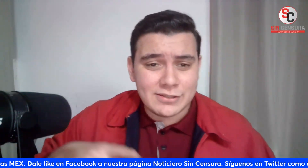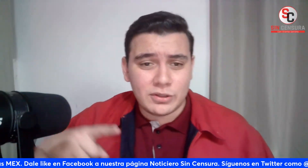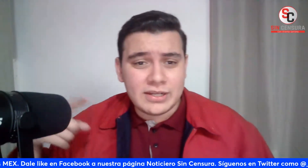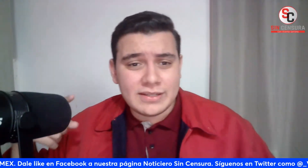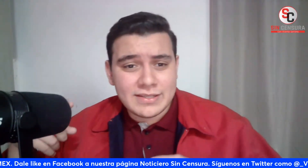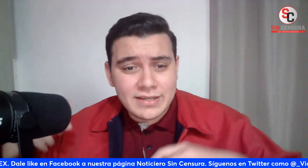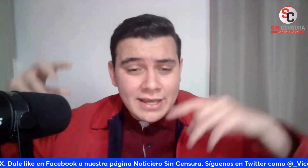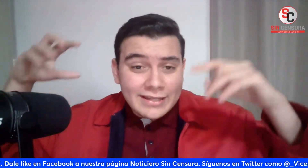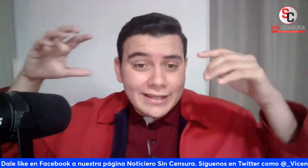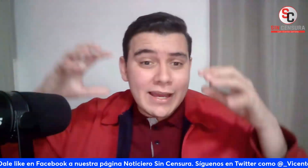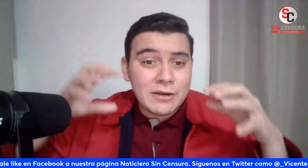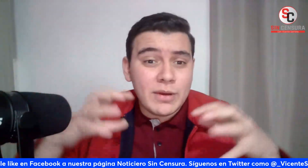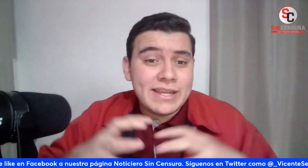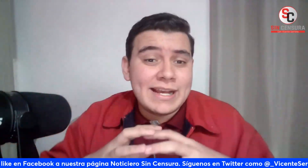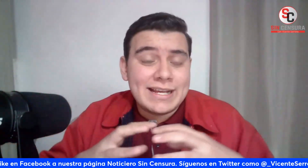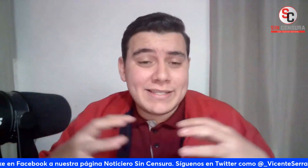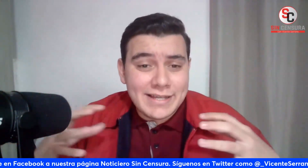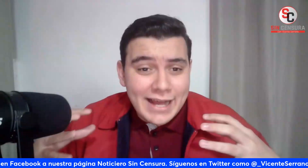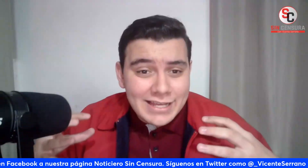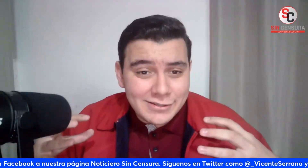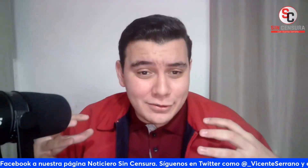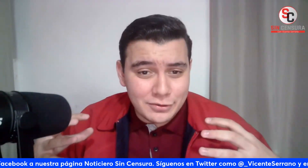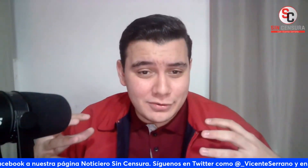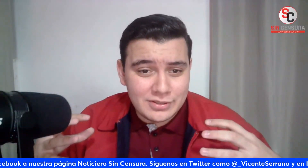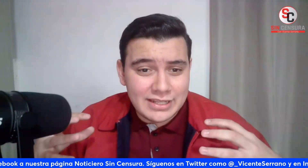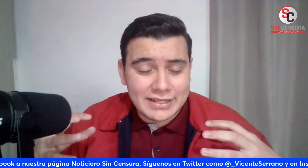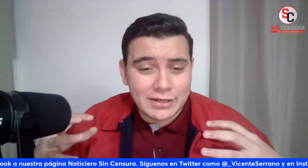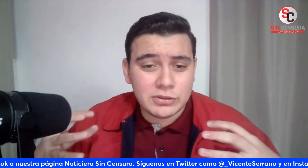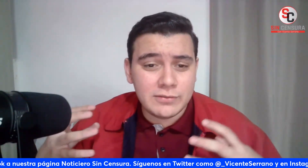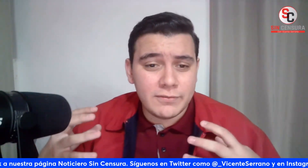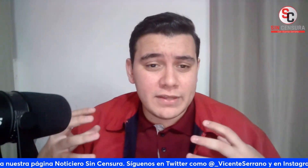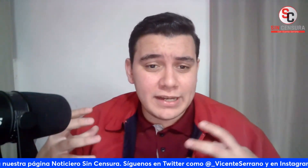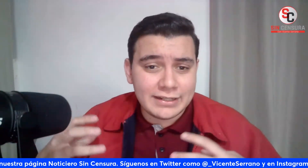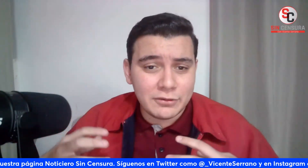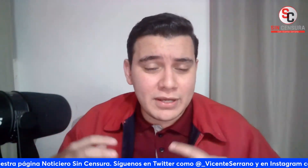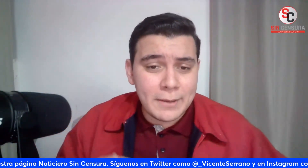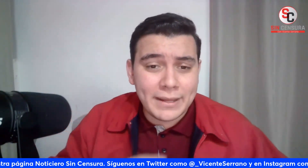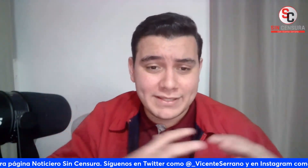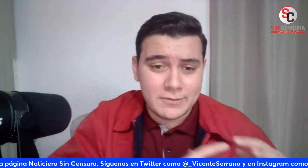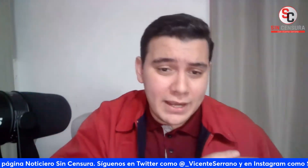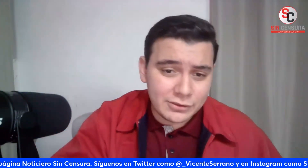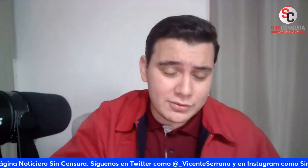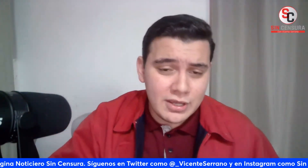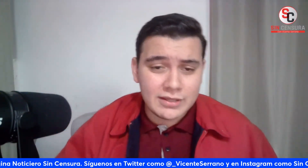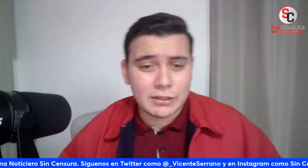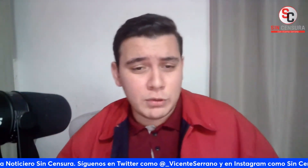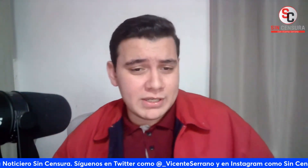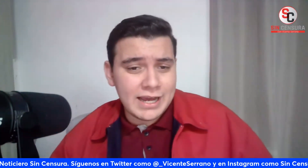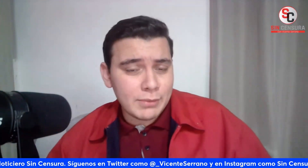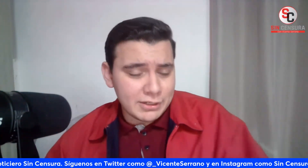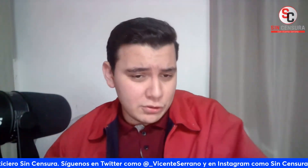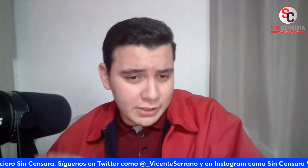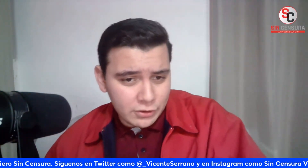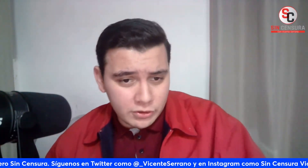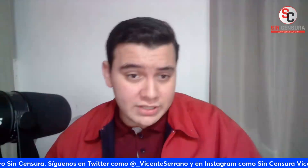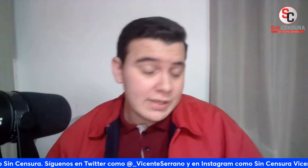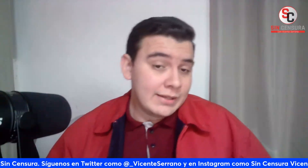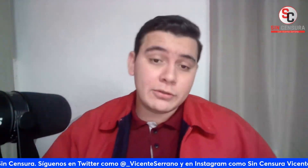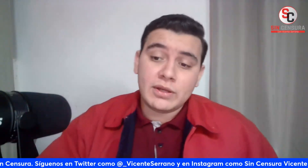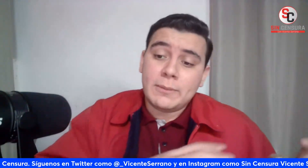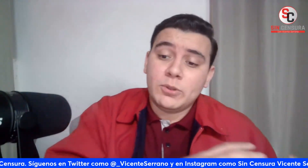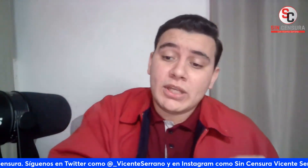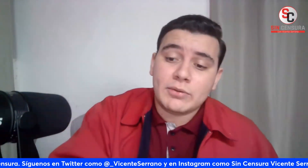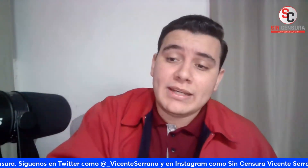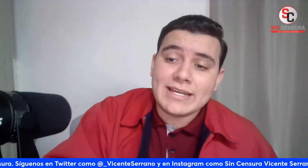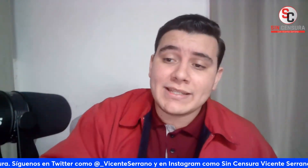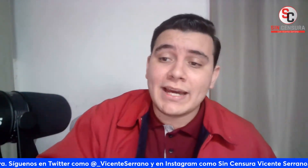funcione. Esto quiere decir que ya no haya cacicazgos del Ejecutivo Federal, que no haya maximatos, que no haya Álvaros Obregones,